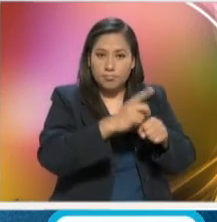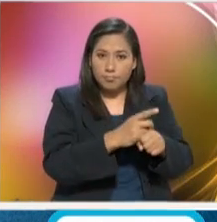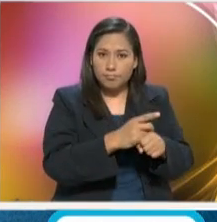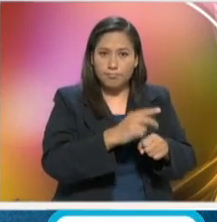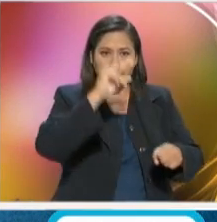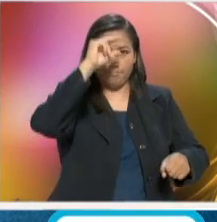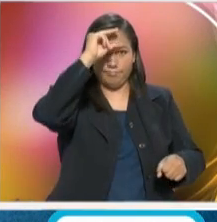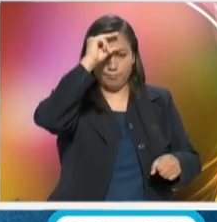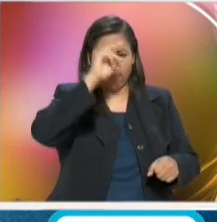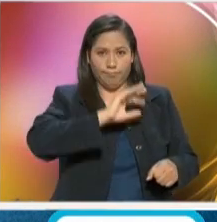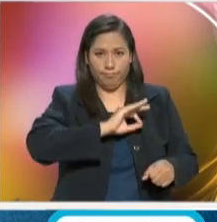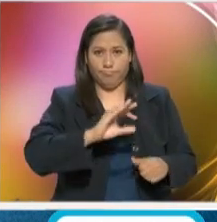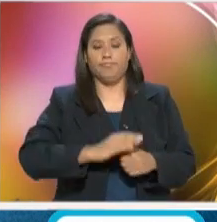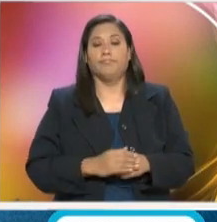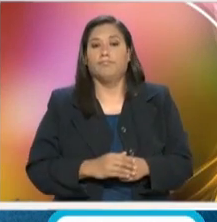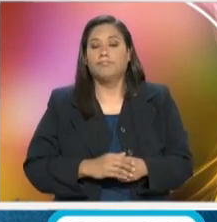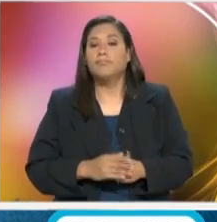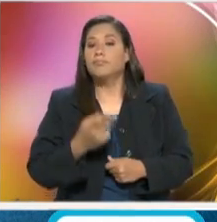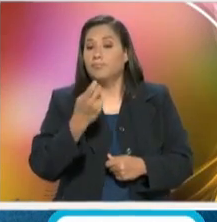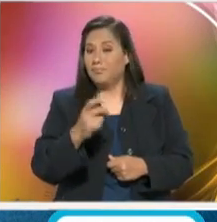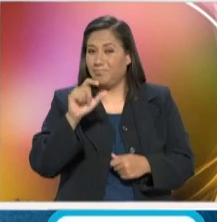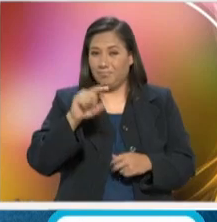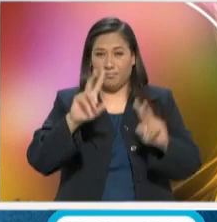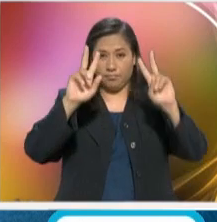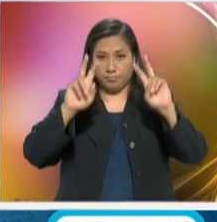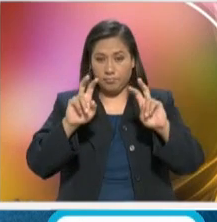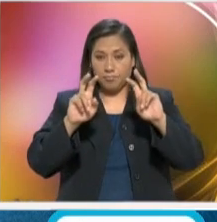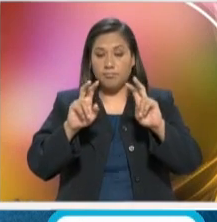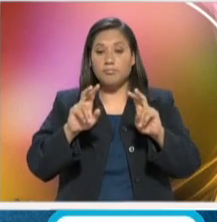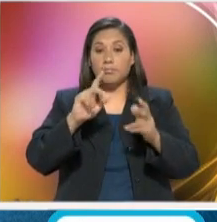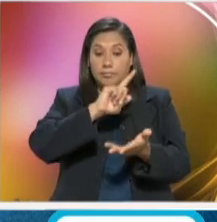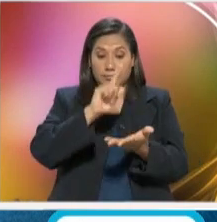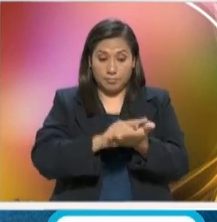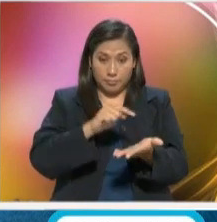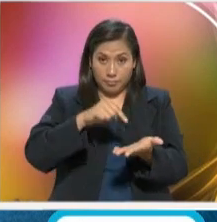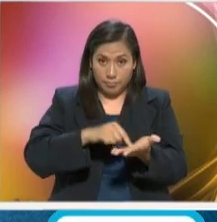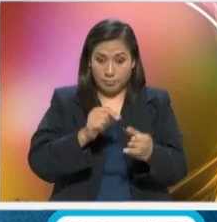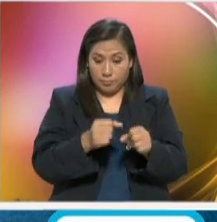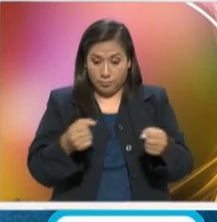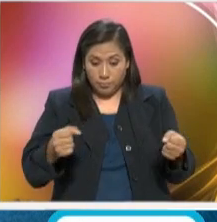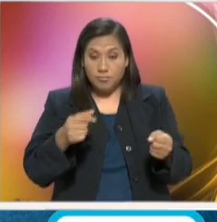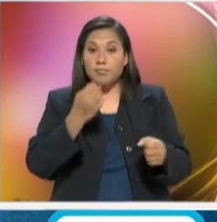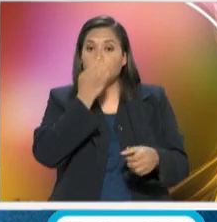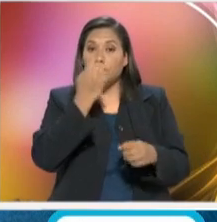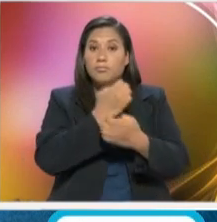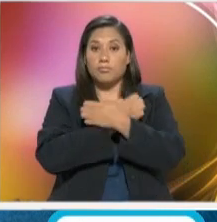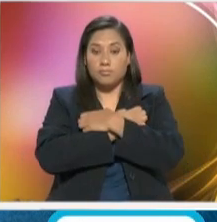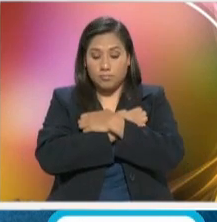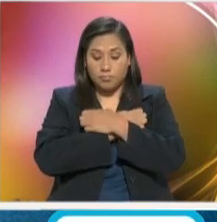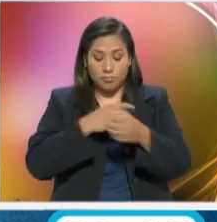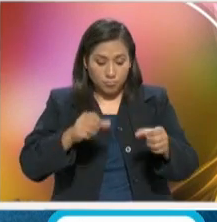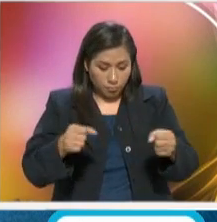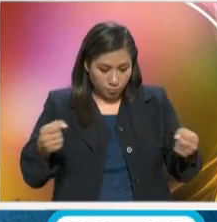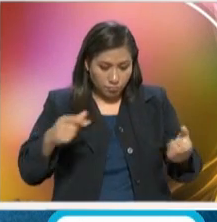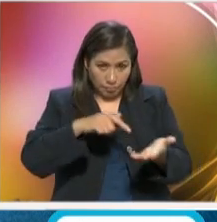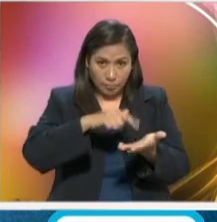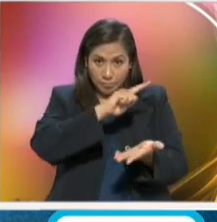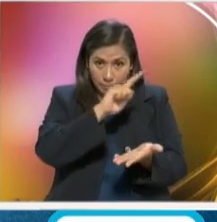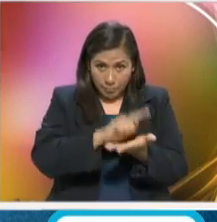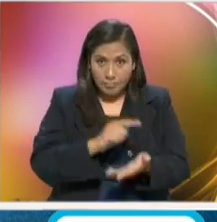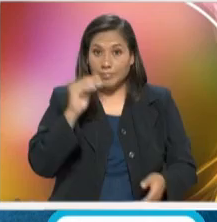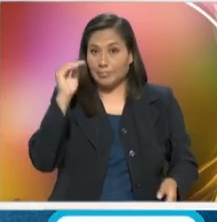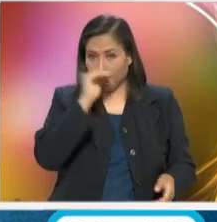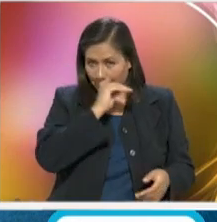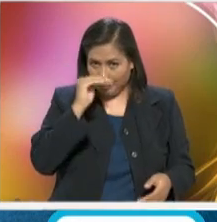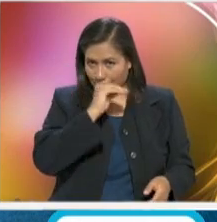es, y en ese mismo tenor, a nivel constitucional, la educación es una educación que tiene que ser gratuita